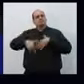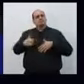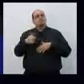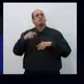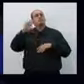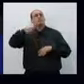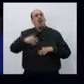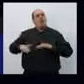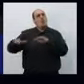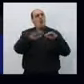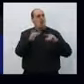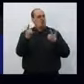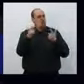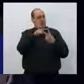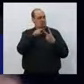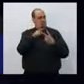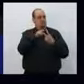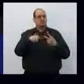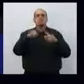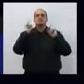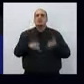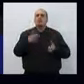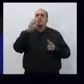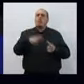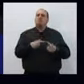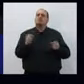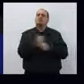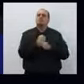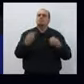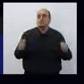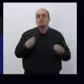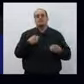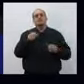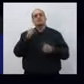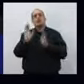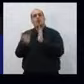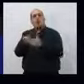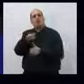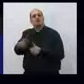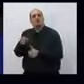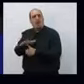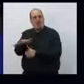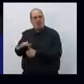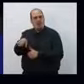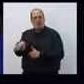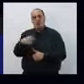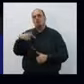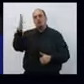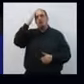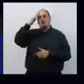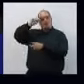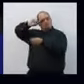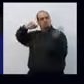también lanzamos un plan para combatir la violencia de género entendiendo que es un tema que necesita un cambio cultural